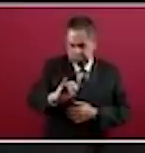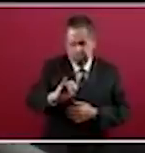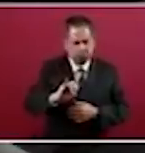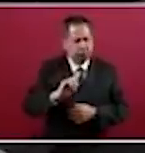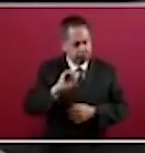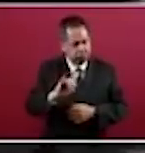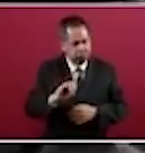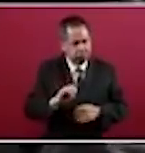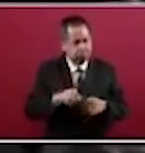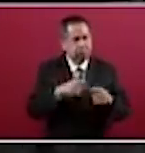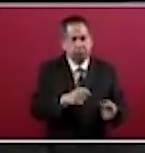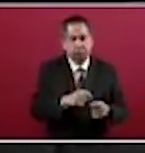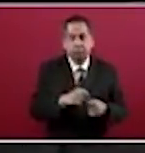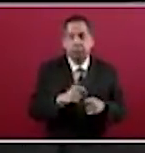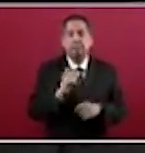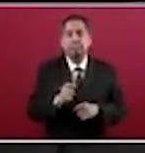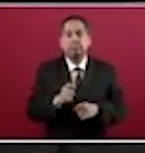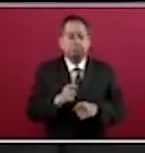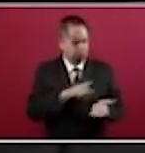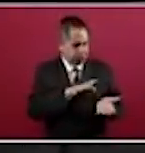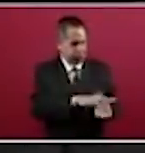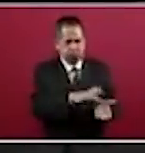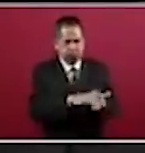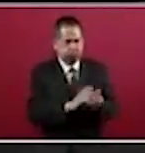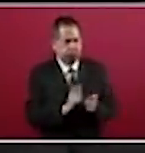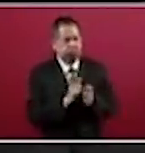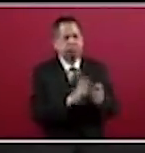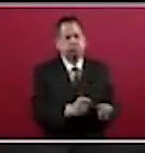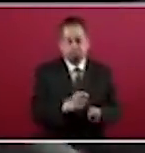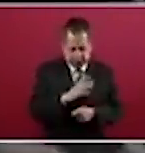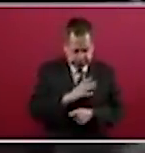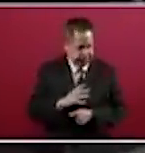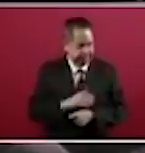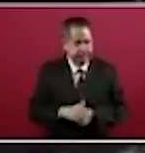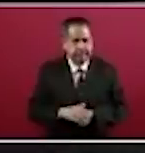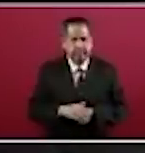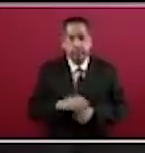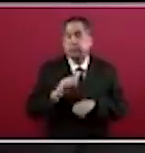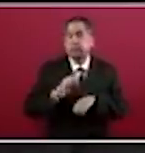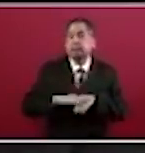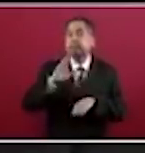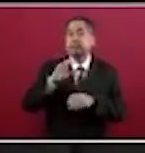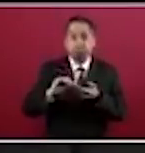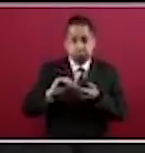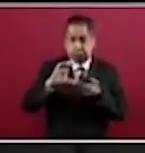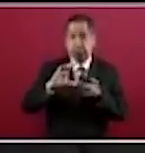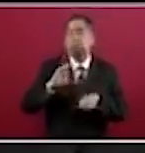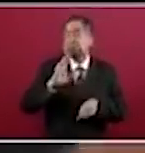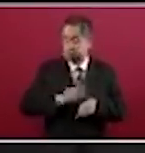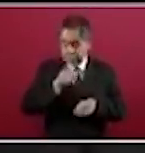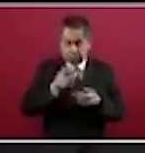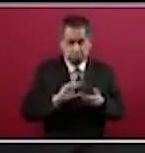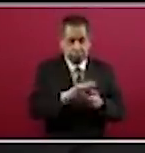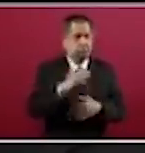y van a tener su apoyo y va a ser más